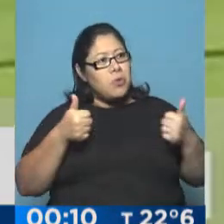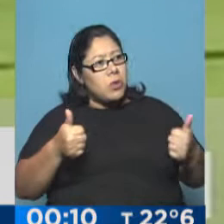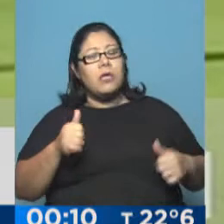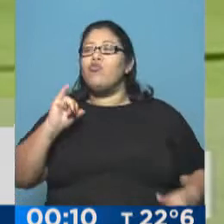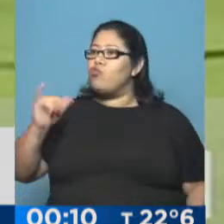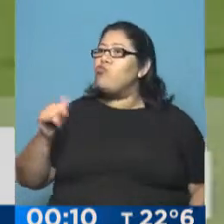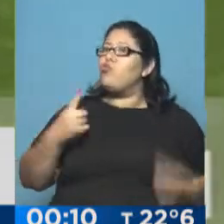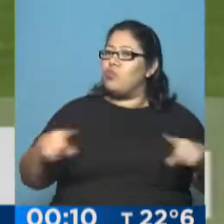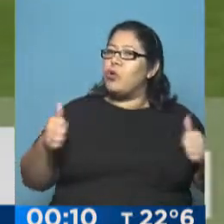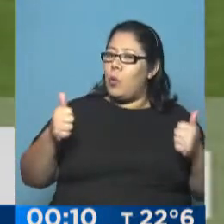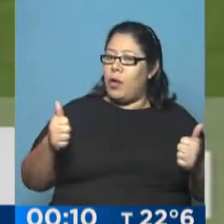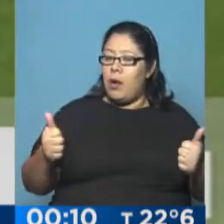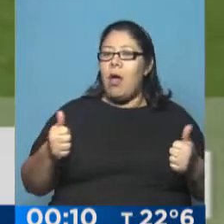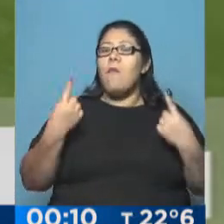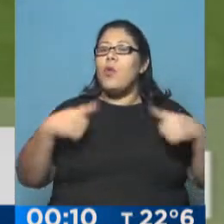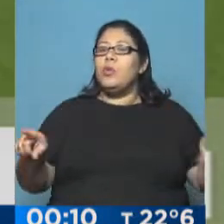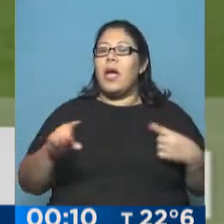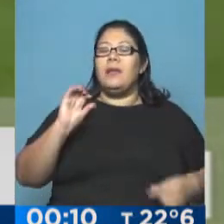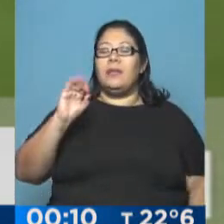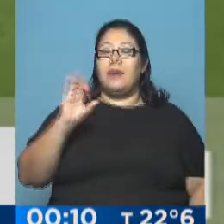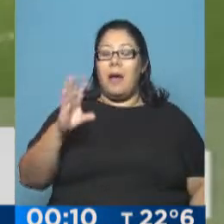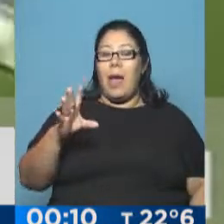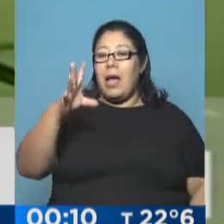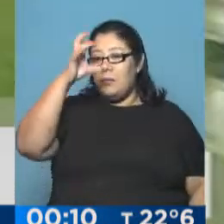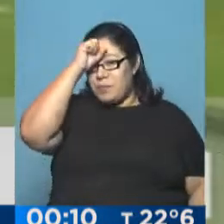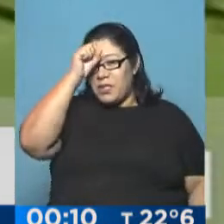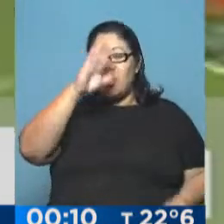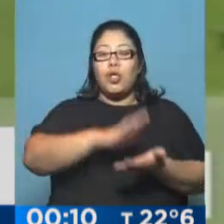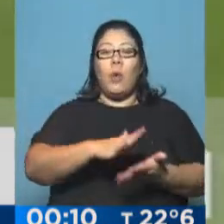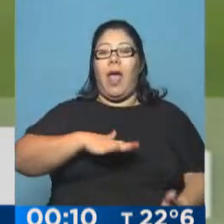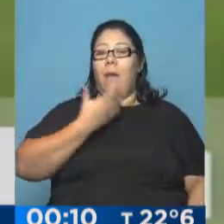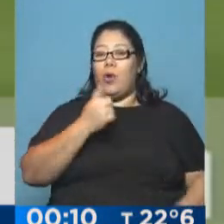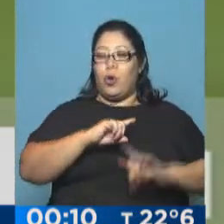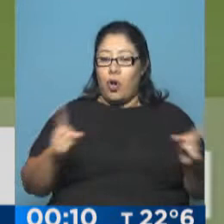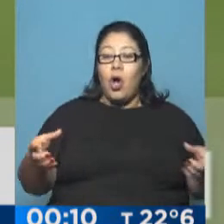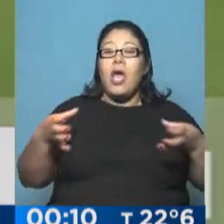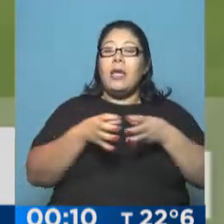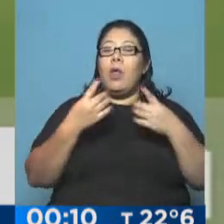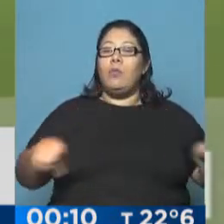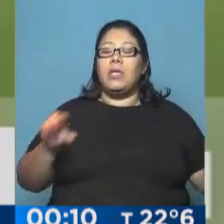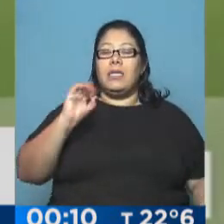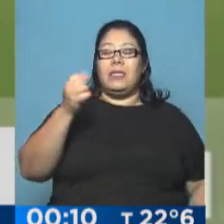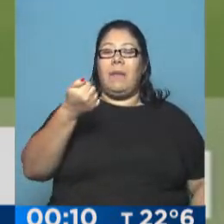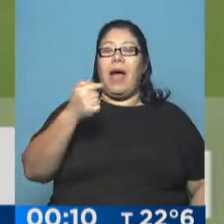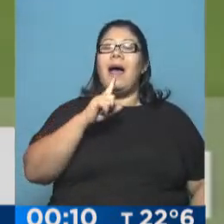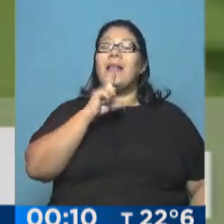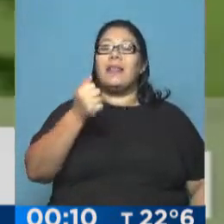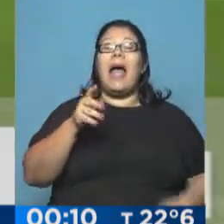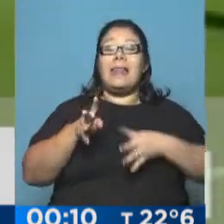Está buena. No me arrepiento de este amor para... Ataque. La fidelidad del fútbol no viene mal. Ataque 77. Ataque 77, bien.